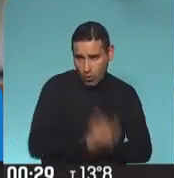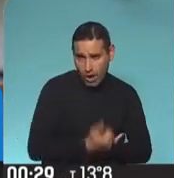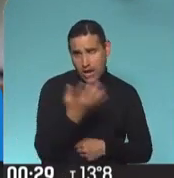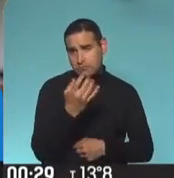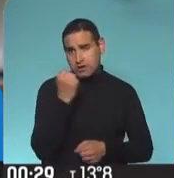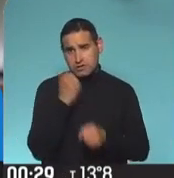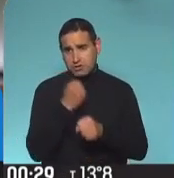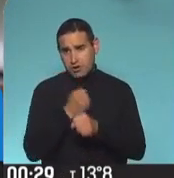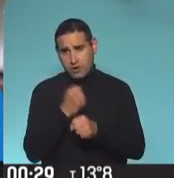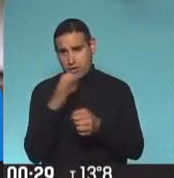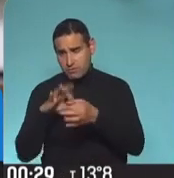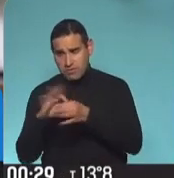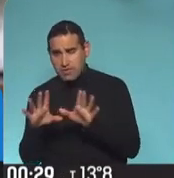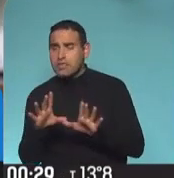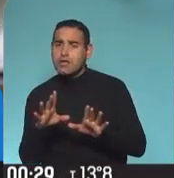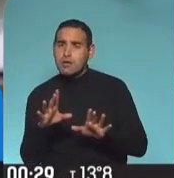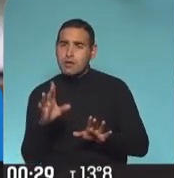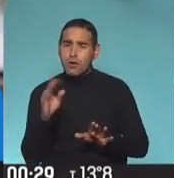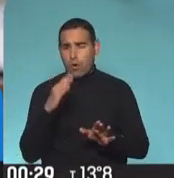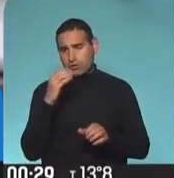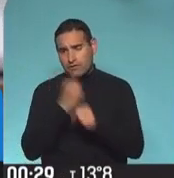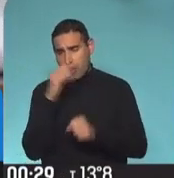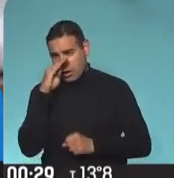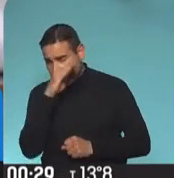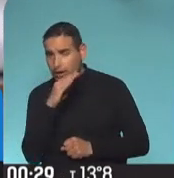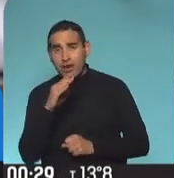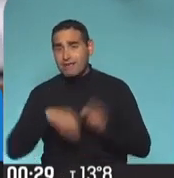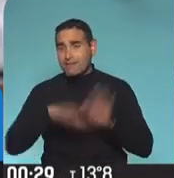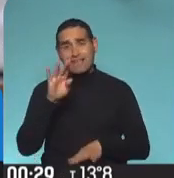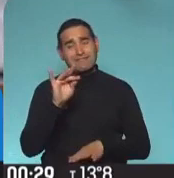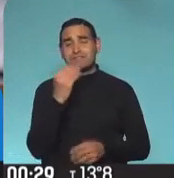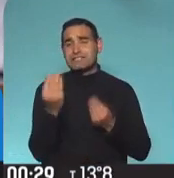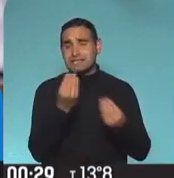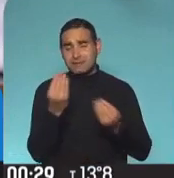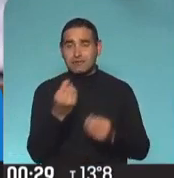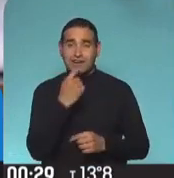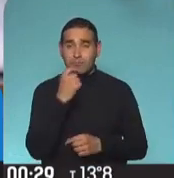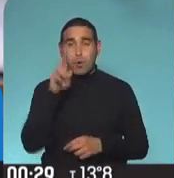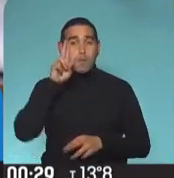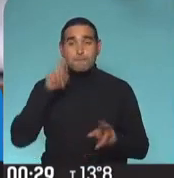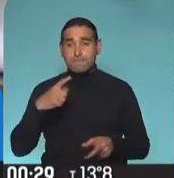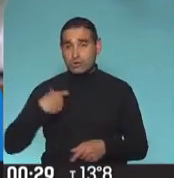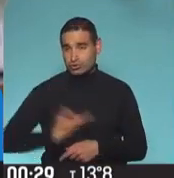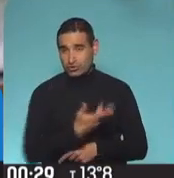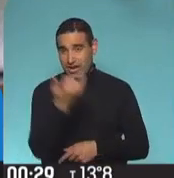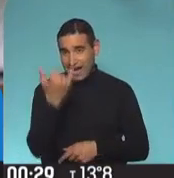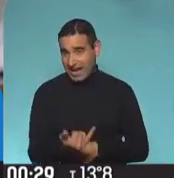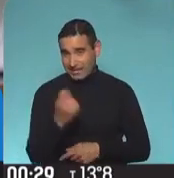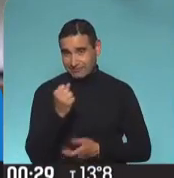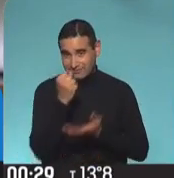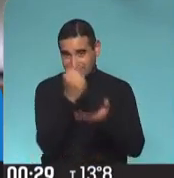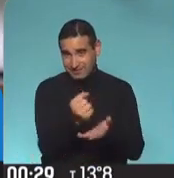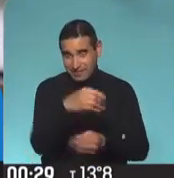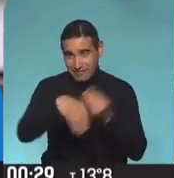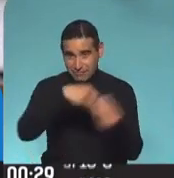informal o formal, Ujú. y es más difícil en el caso de cuando están recibiendo un plan social en una familia. ¿Ahí